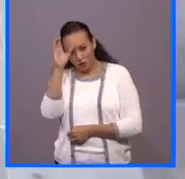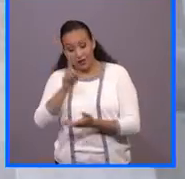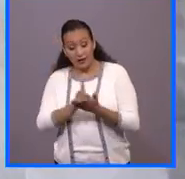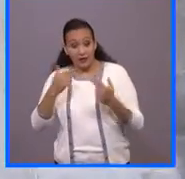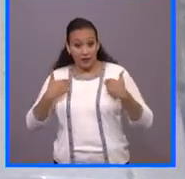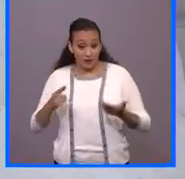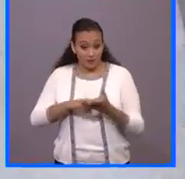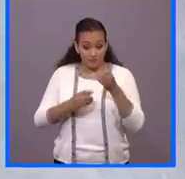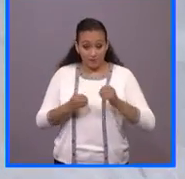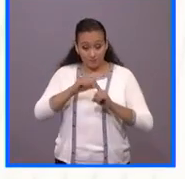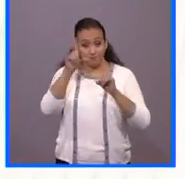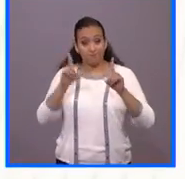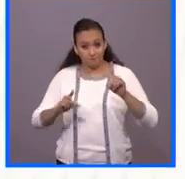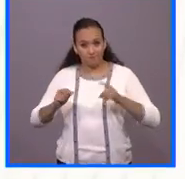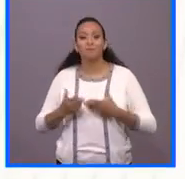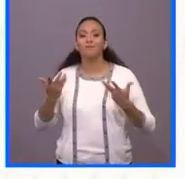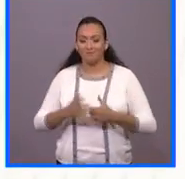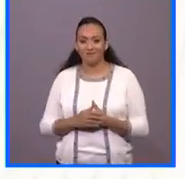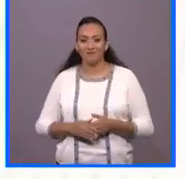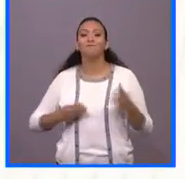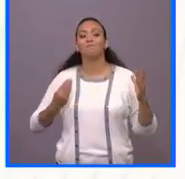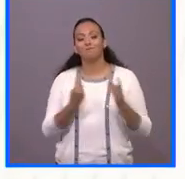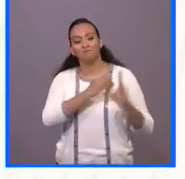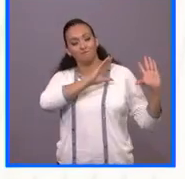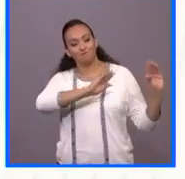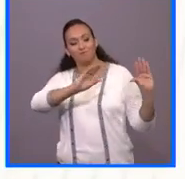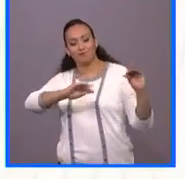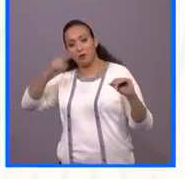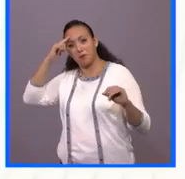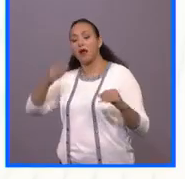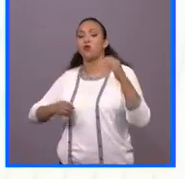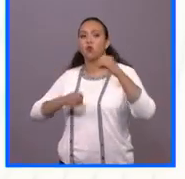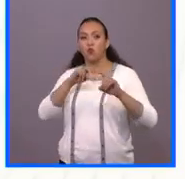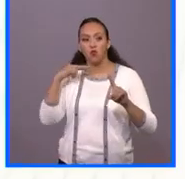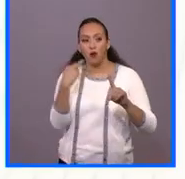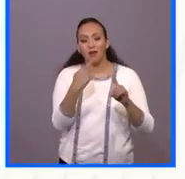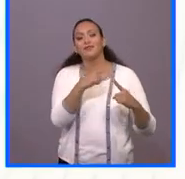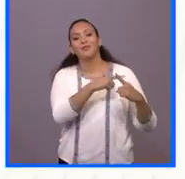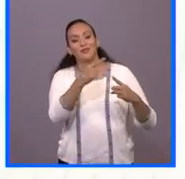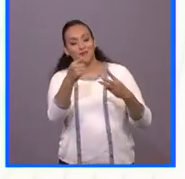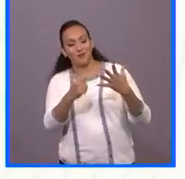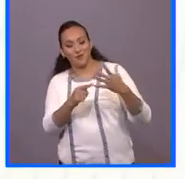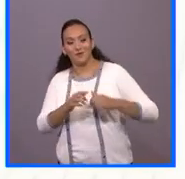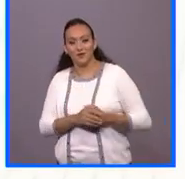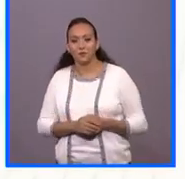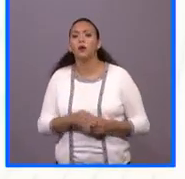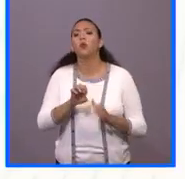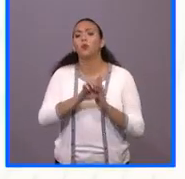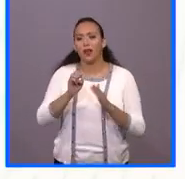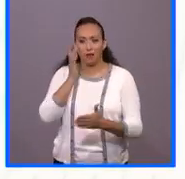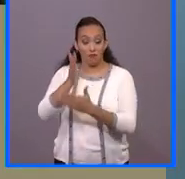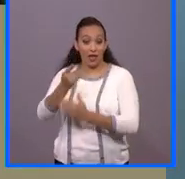Derechos Humanos de la Suprema Corte lleva a cabo las jornadas itinerantes para juzgar con enfoques diferenciados, que en esta ocasión